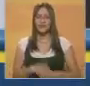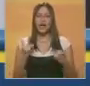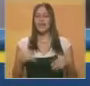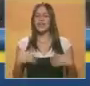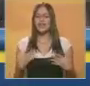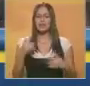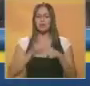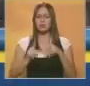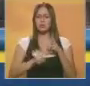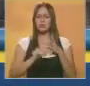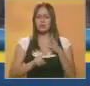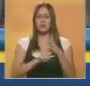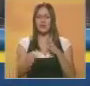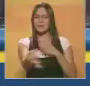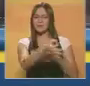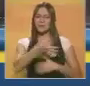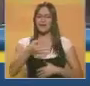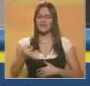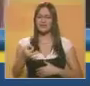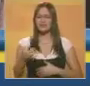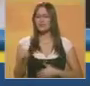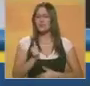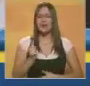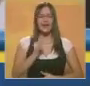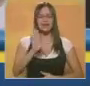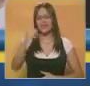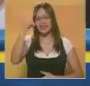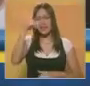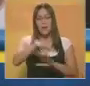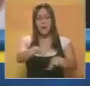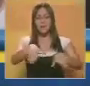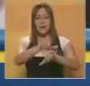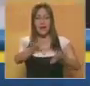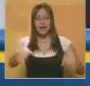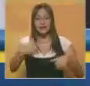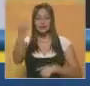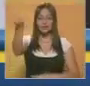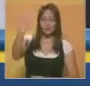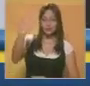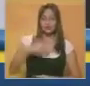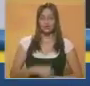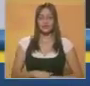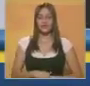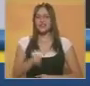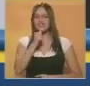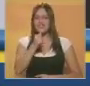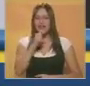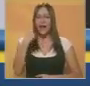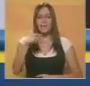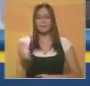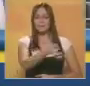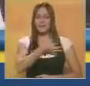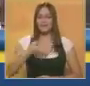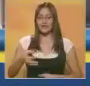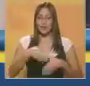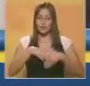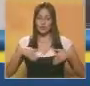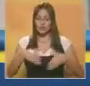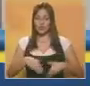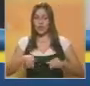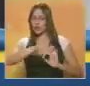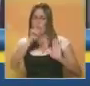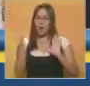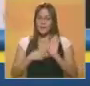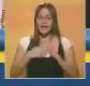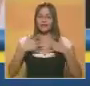una amplia colección perfecta para brillar en cualquier día de playa, arena y sol. Los protagonistas fueron espectaculares bikinis, trajes enteros